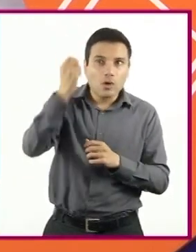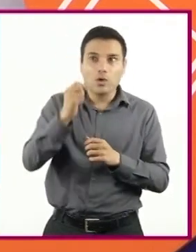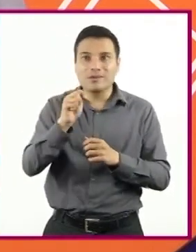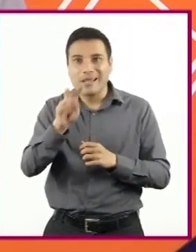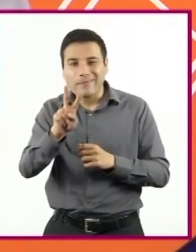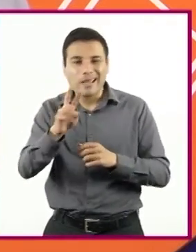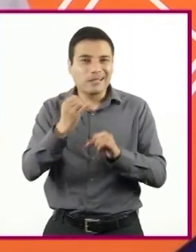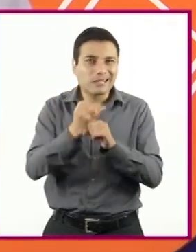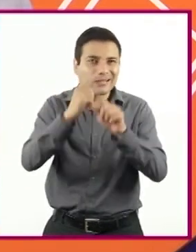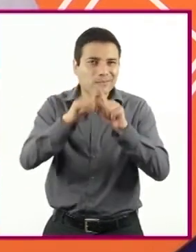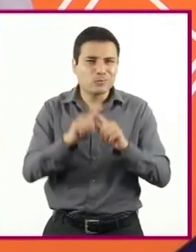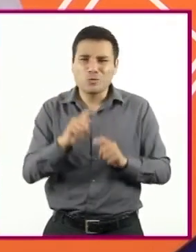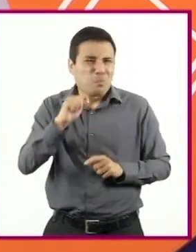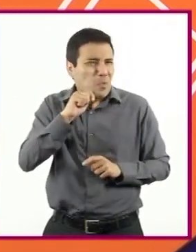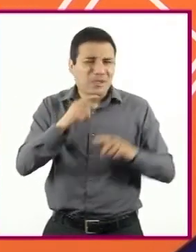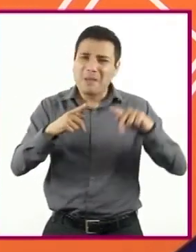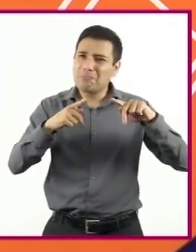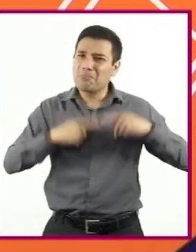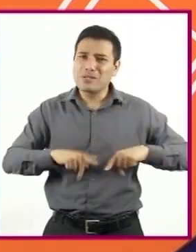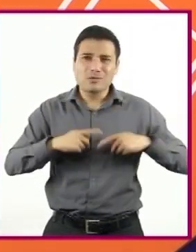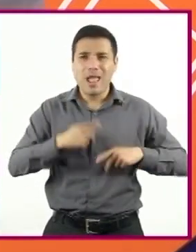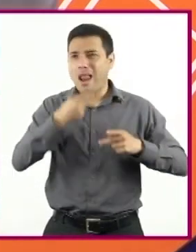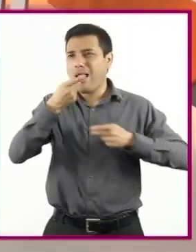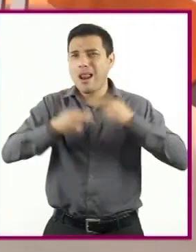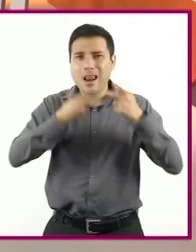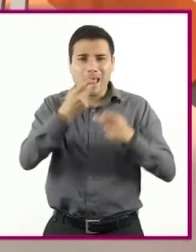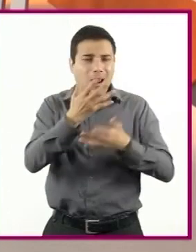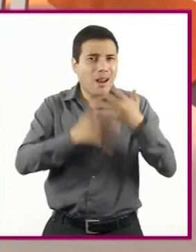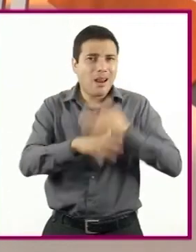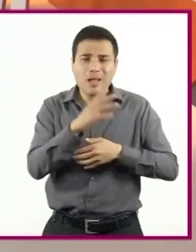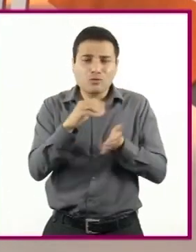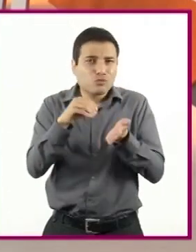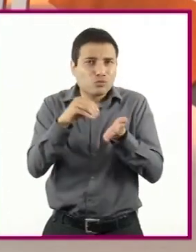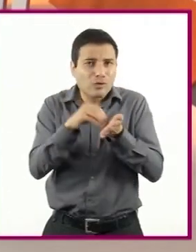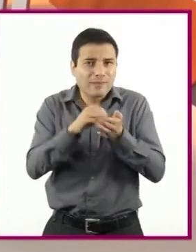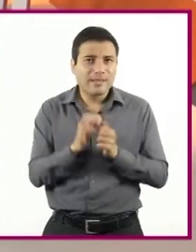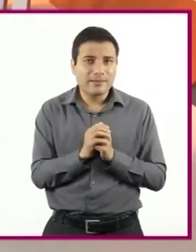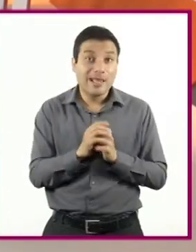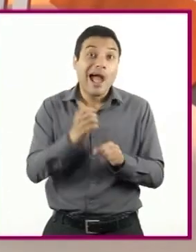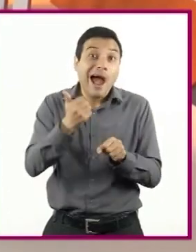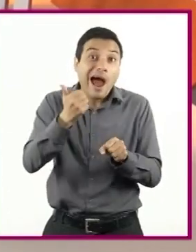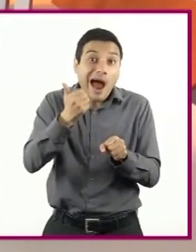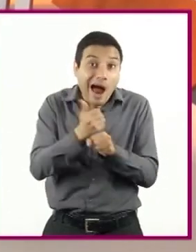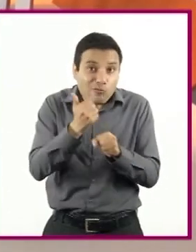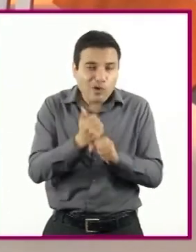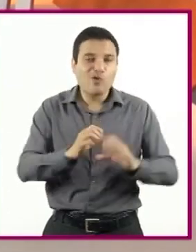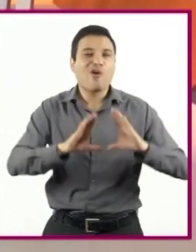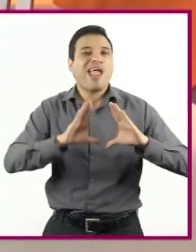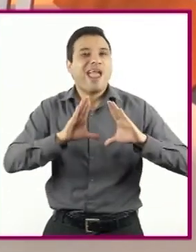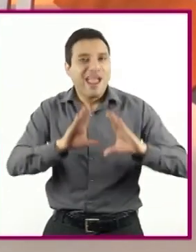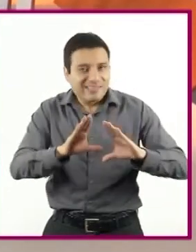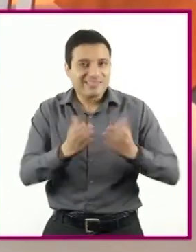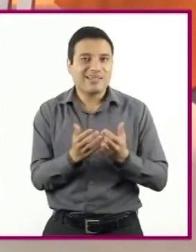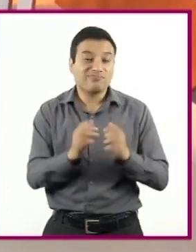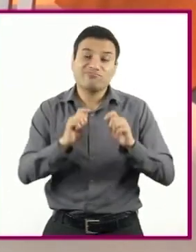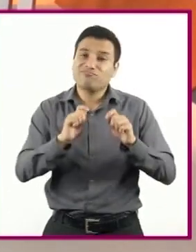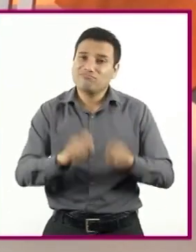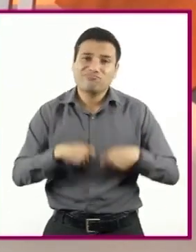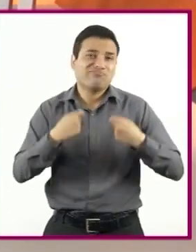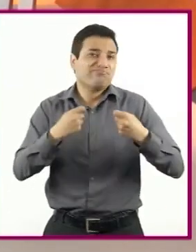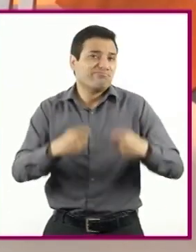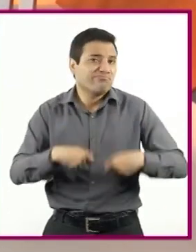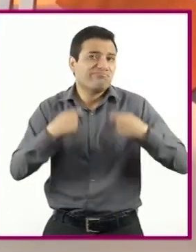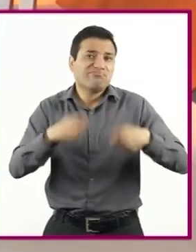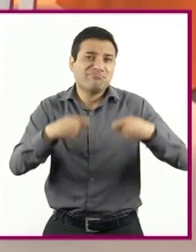los abuelos y los padres se encargan de darle a conocer a las generaciones nuevas la gran importancia de su